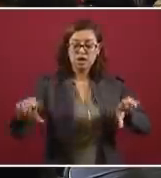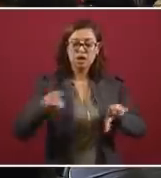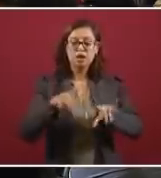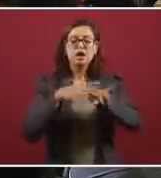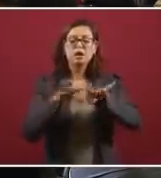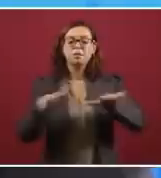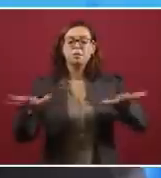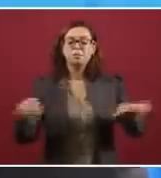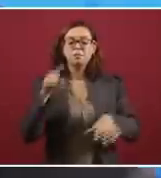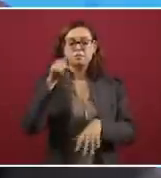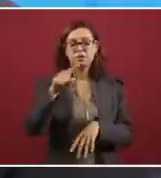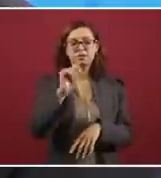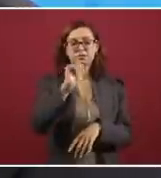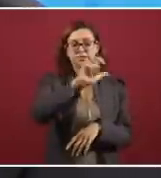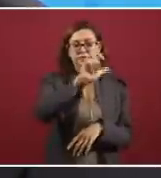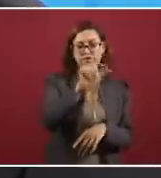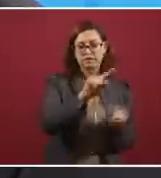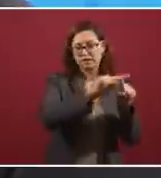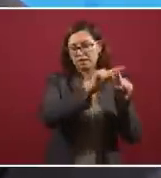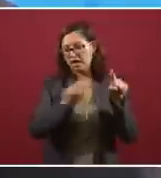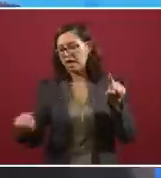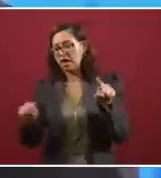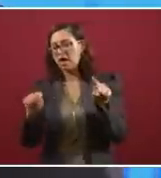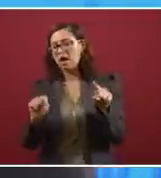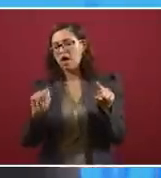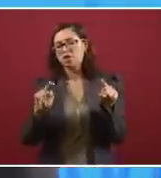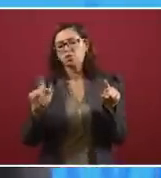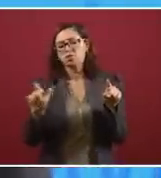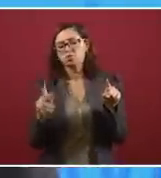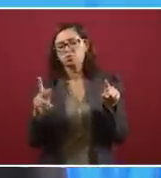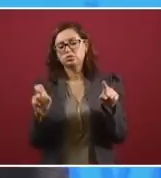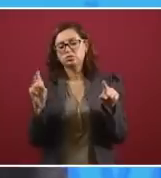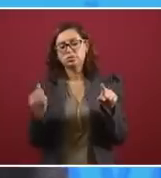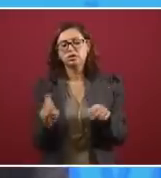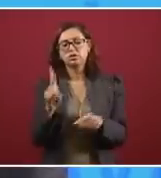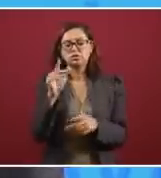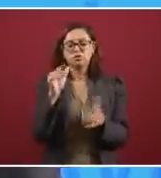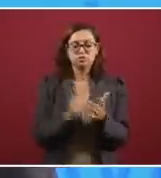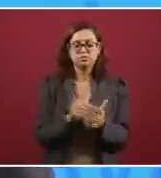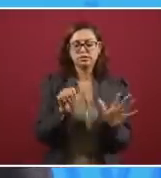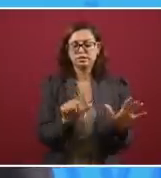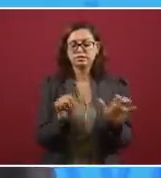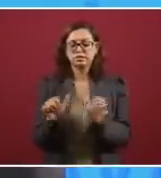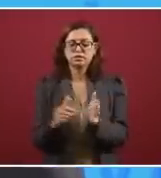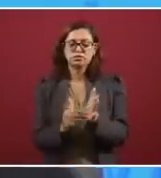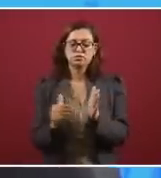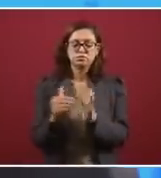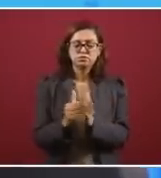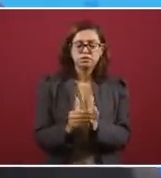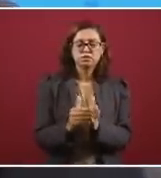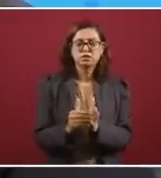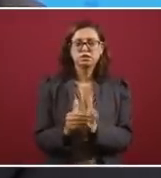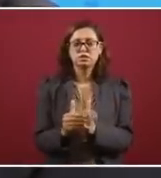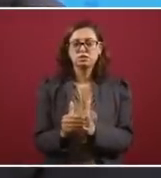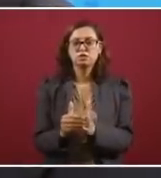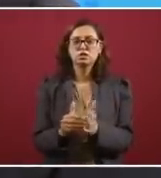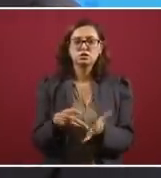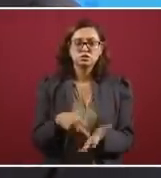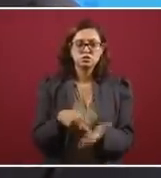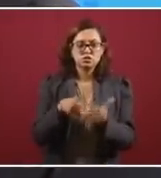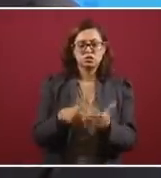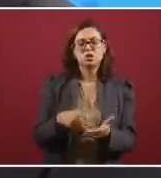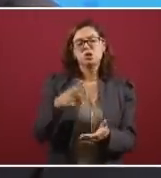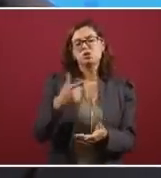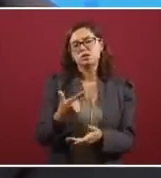sur de Texas Tuxpan, con una capacidad de 2.600 millones de pies cúbicos diarios. Con el